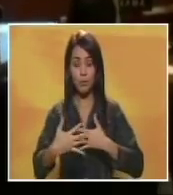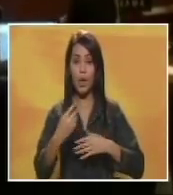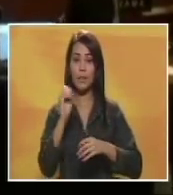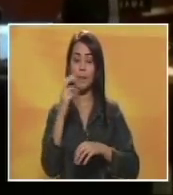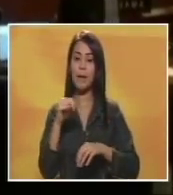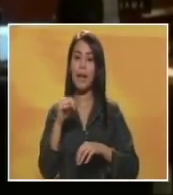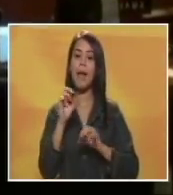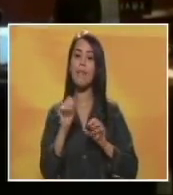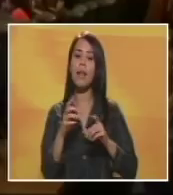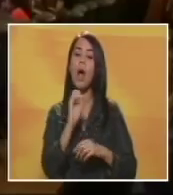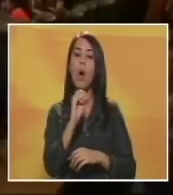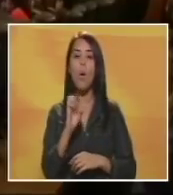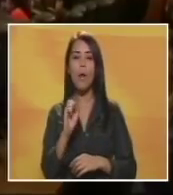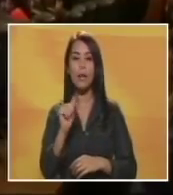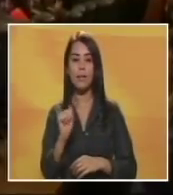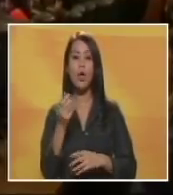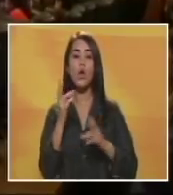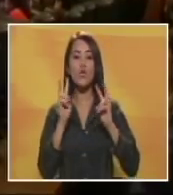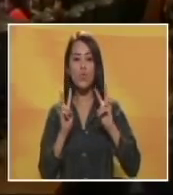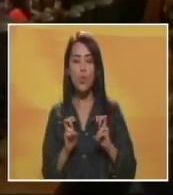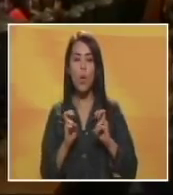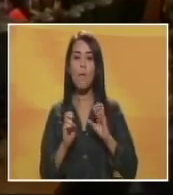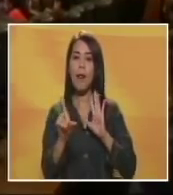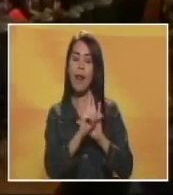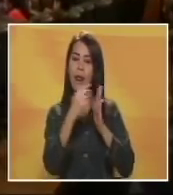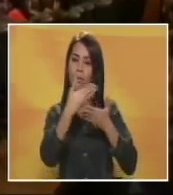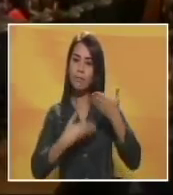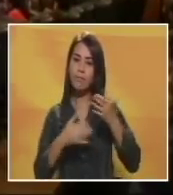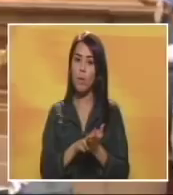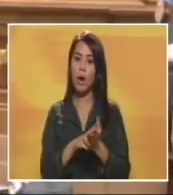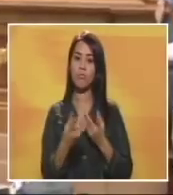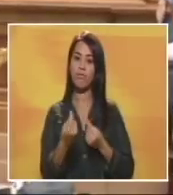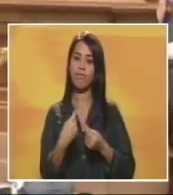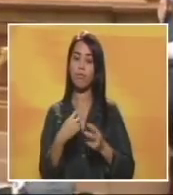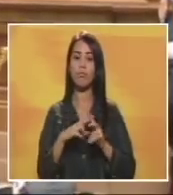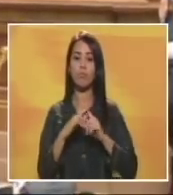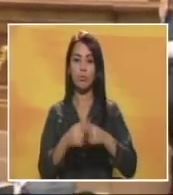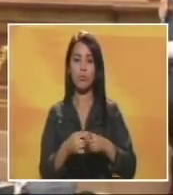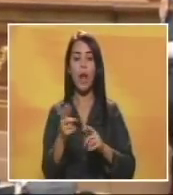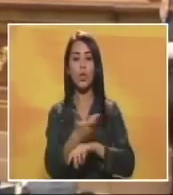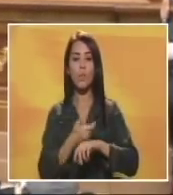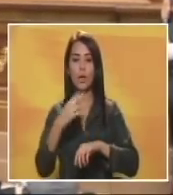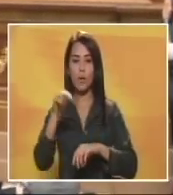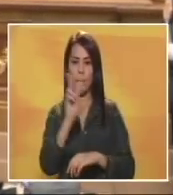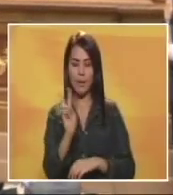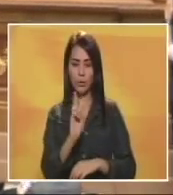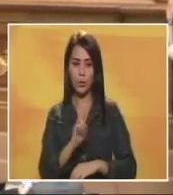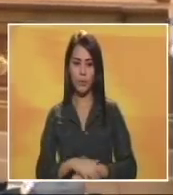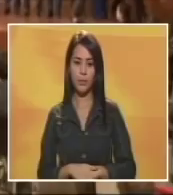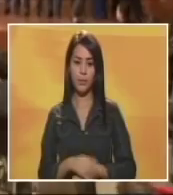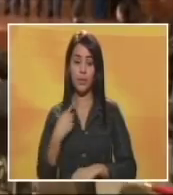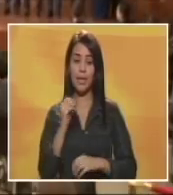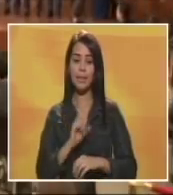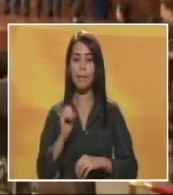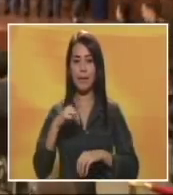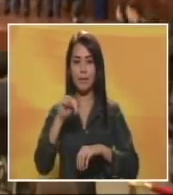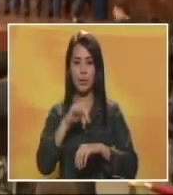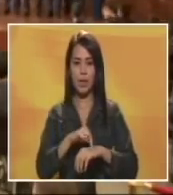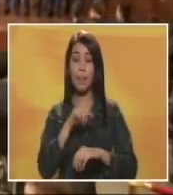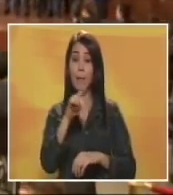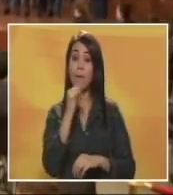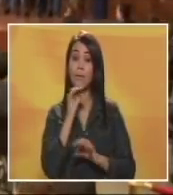Asamblea General de la OEA una nueva resolución sobre la situación en Venezuela. En materia económica se acordará informar a